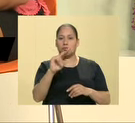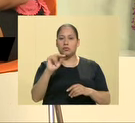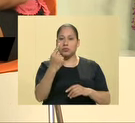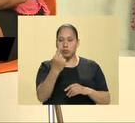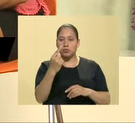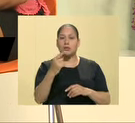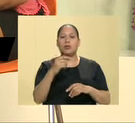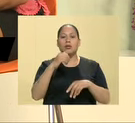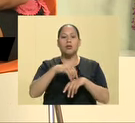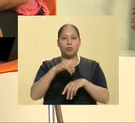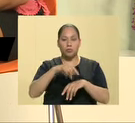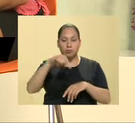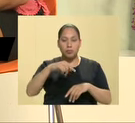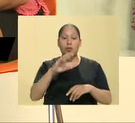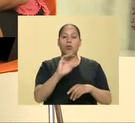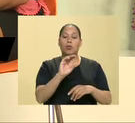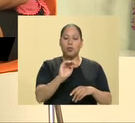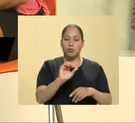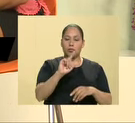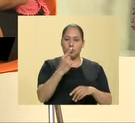5709-2881, nuestro número directo, o el